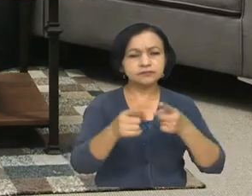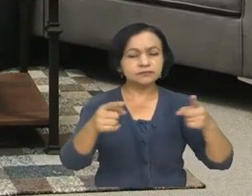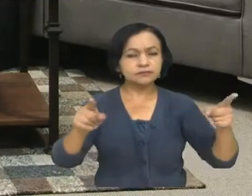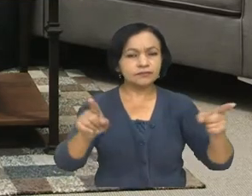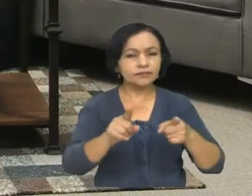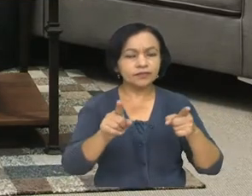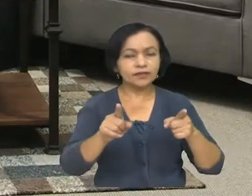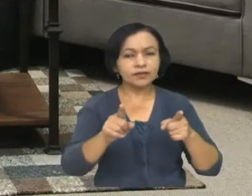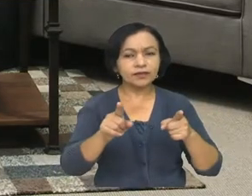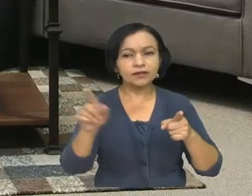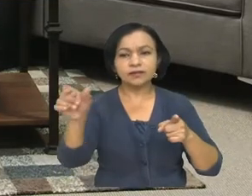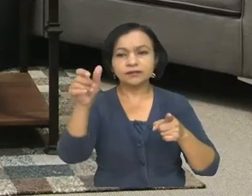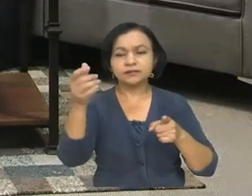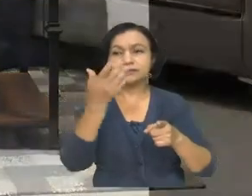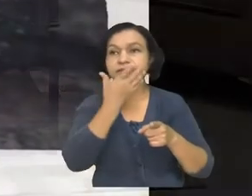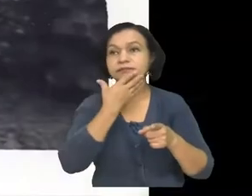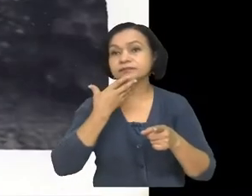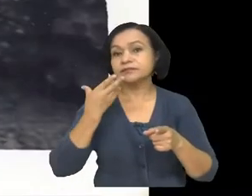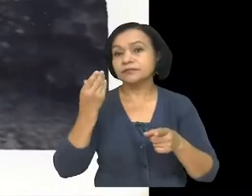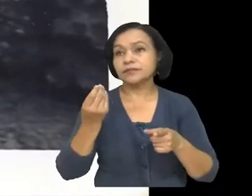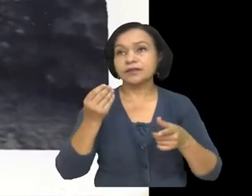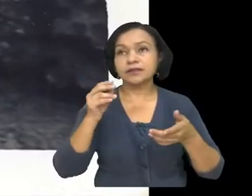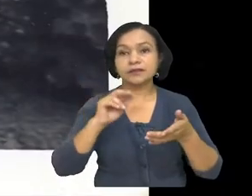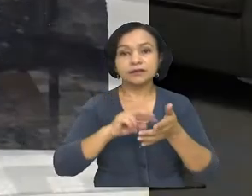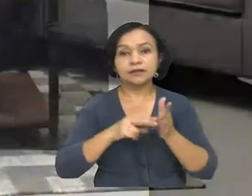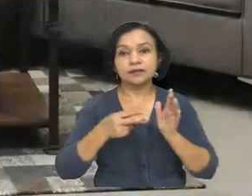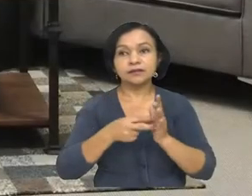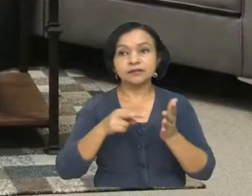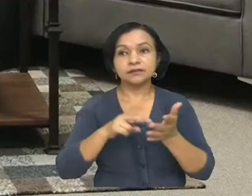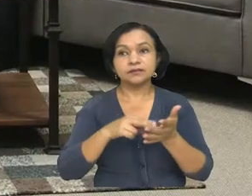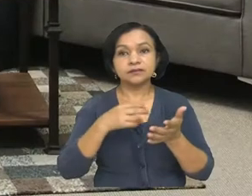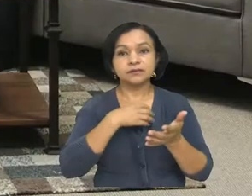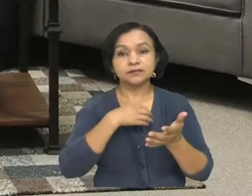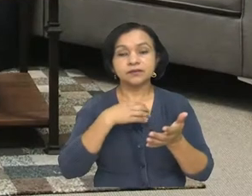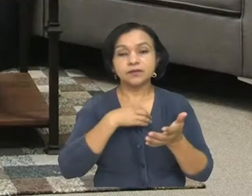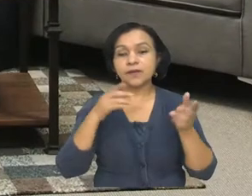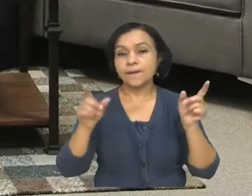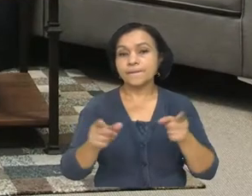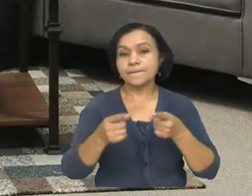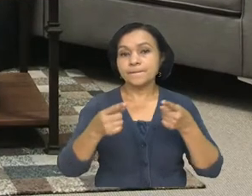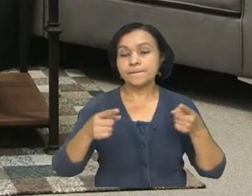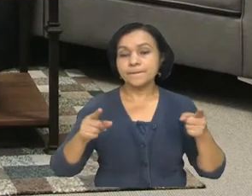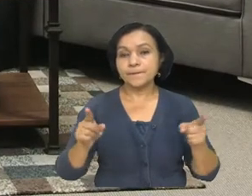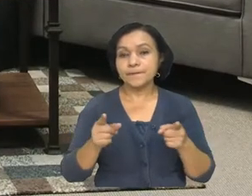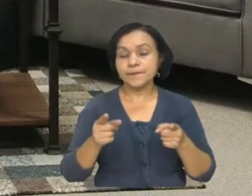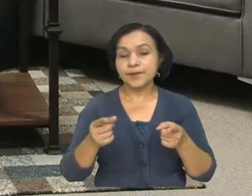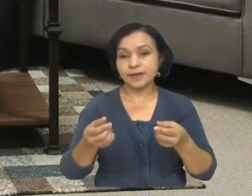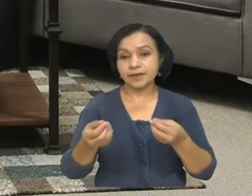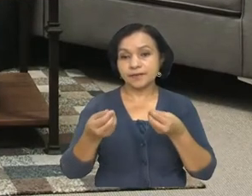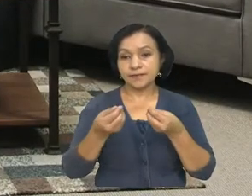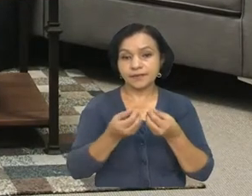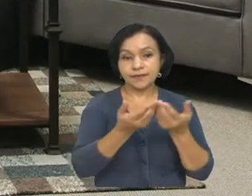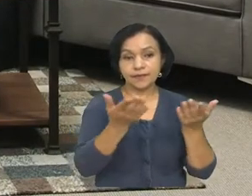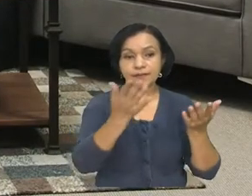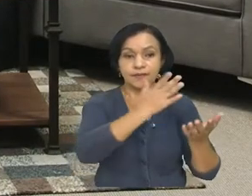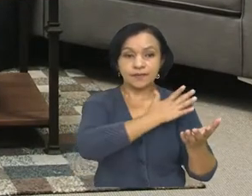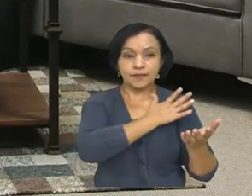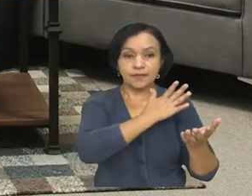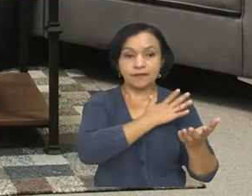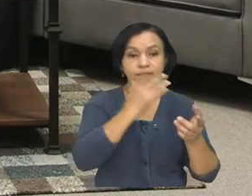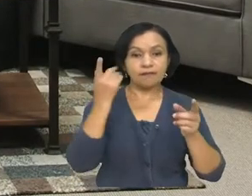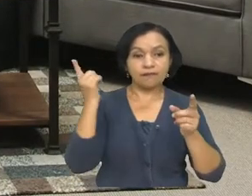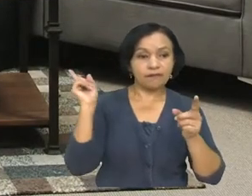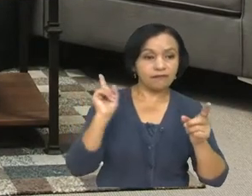igual que otros, sí, muchos más. ¿Qué significaba para ustedes como músico? Porque me dice que la guardia los acosaba, pues, a ustedes, sí,